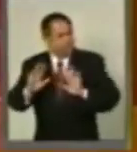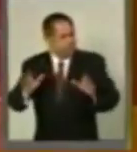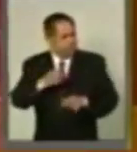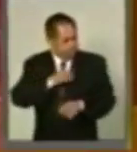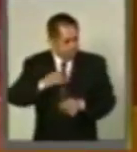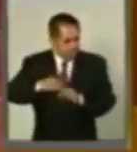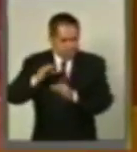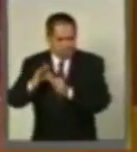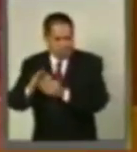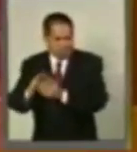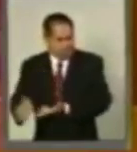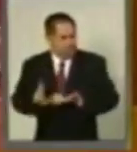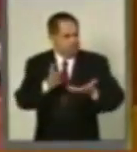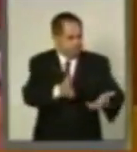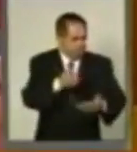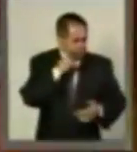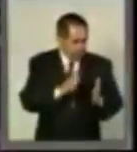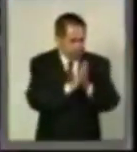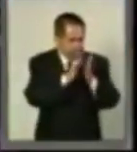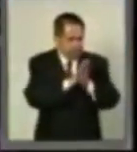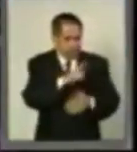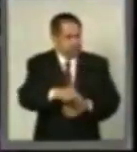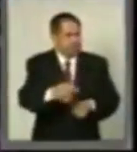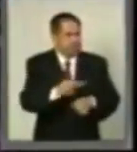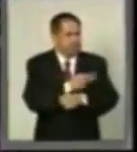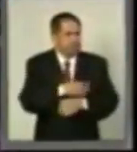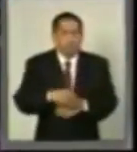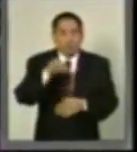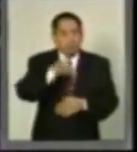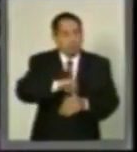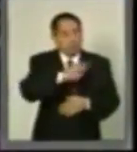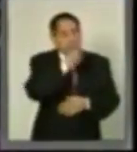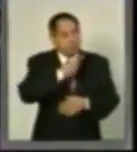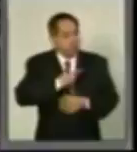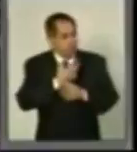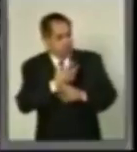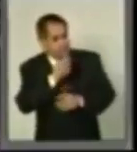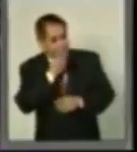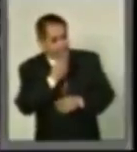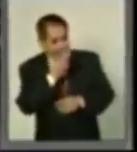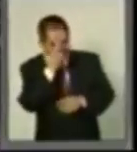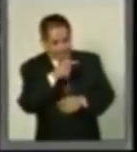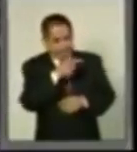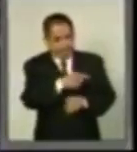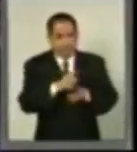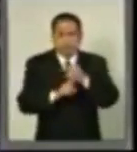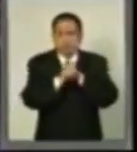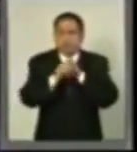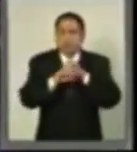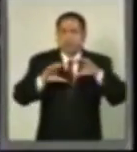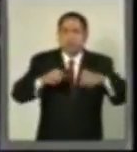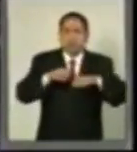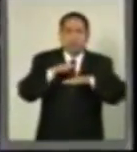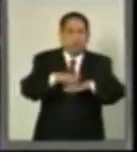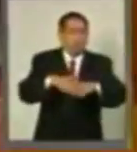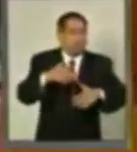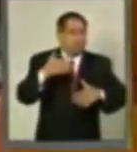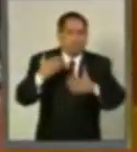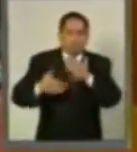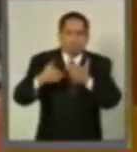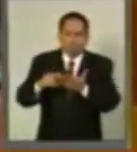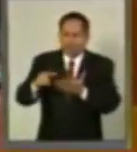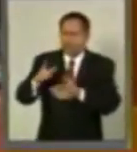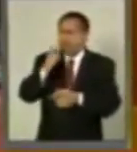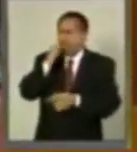de participación de la autoridad? Incluso hoy usted se ha referido a los problemas vinculados con la falta de aprobación del